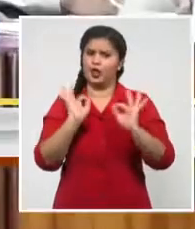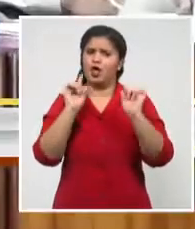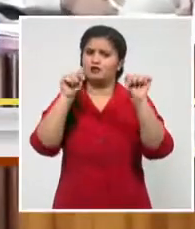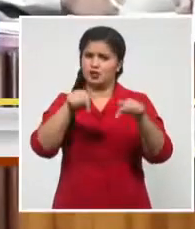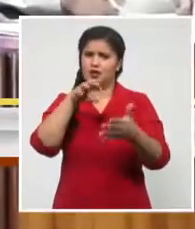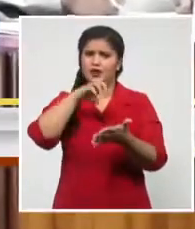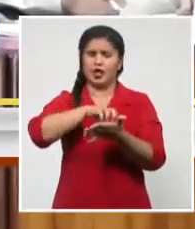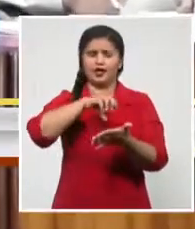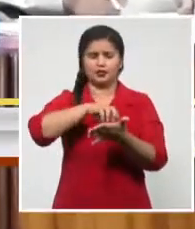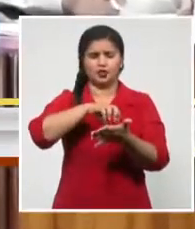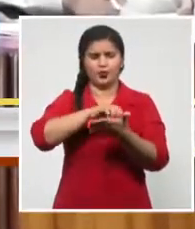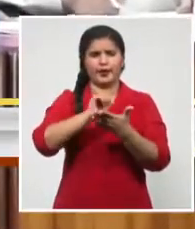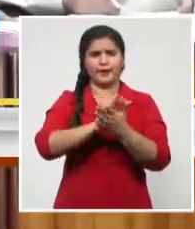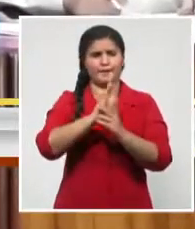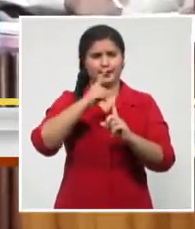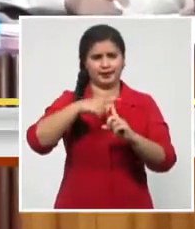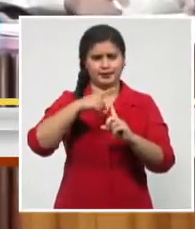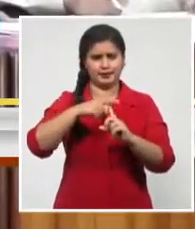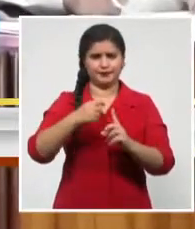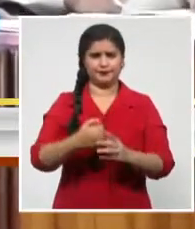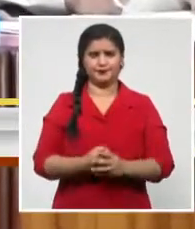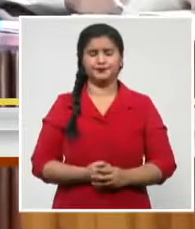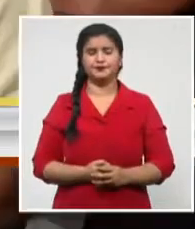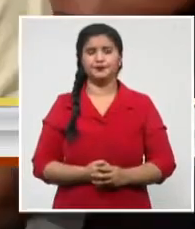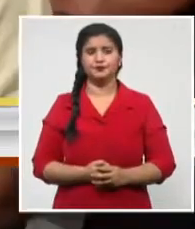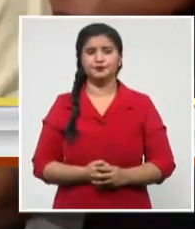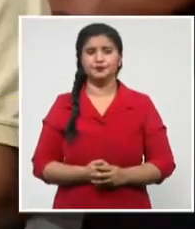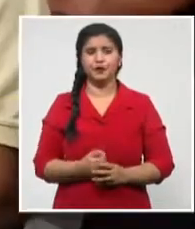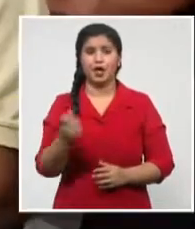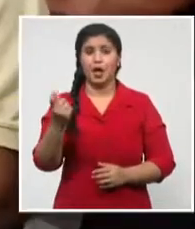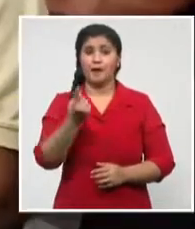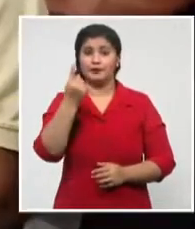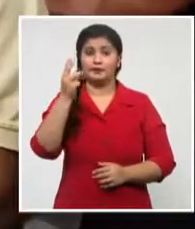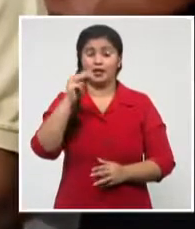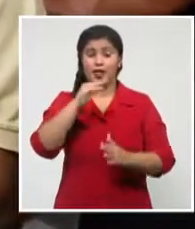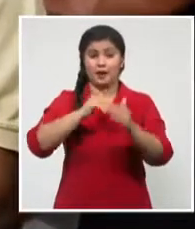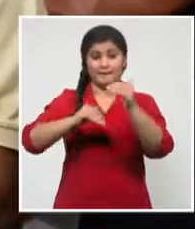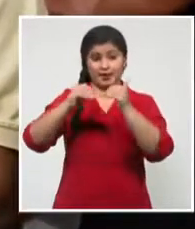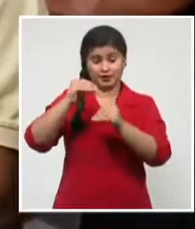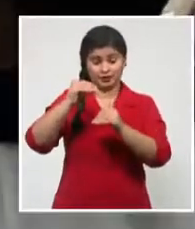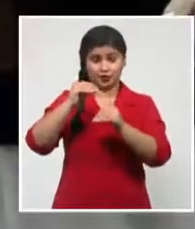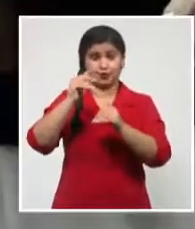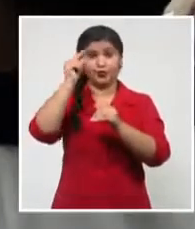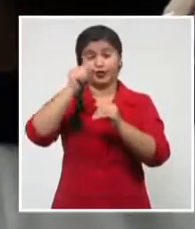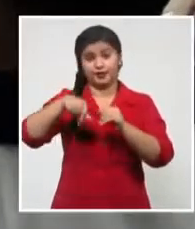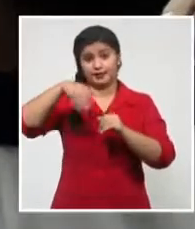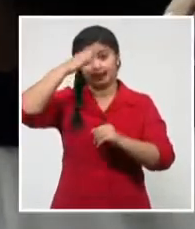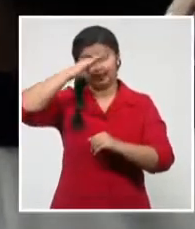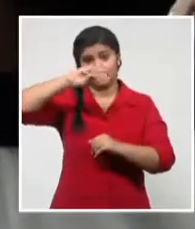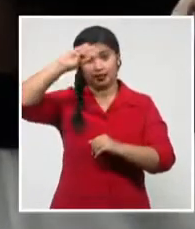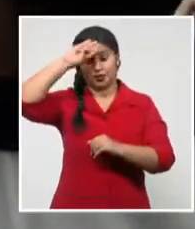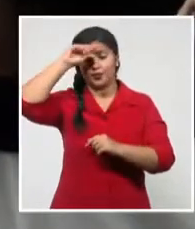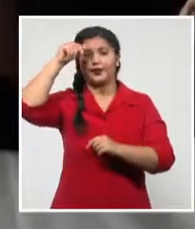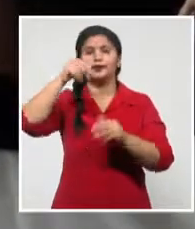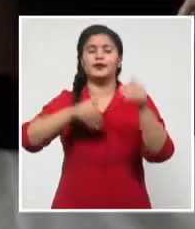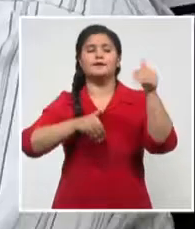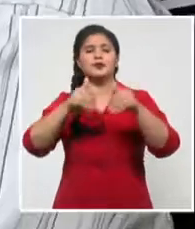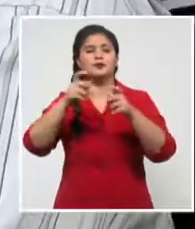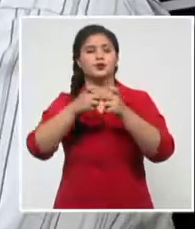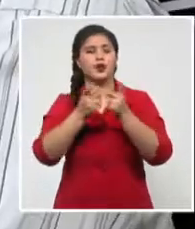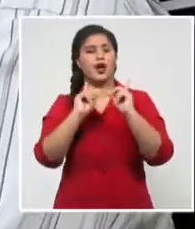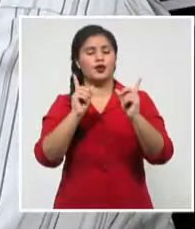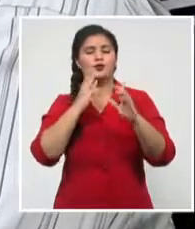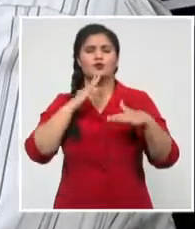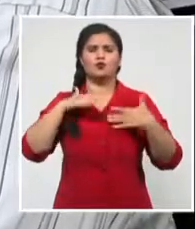El primer ministro de la República de Cuba, Manuel Marrero Cruz, participó en una reunión en torno al enfrentamiento a las ilegalidades en